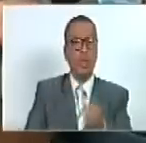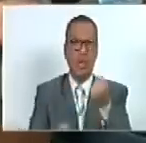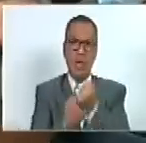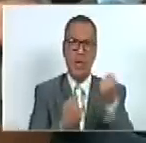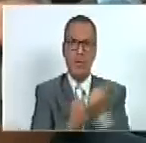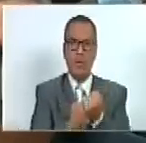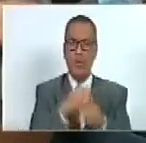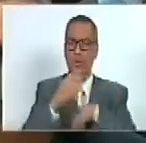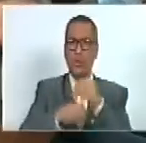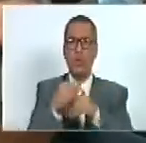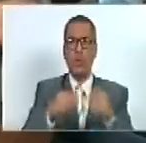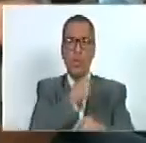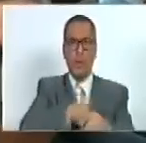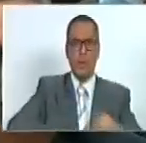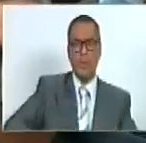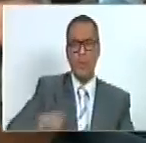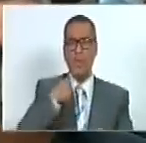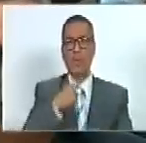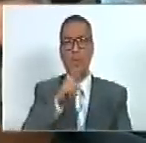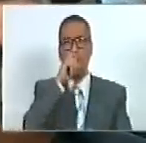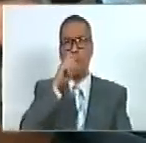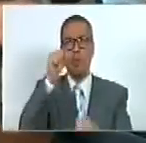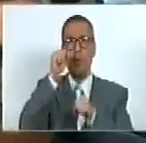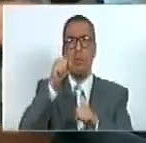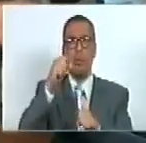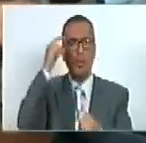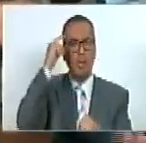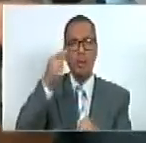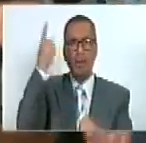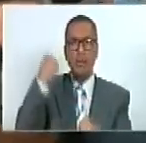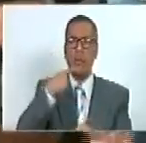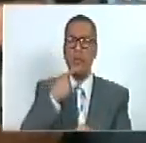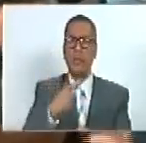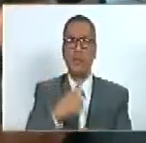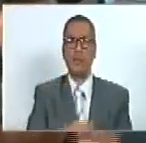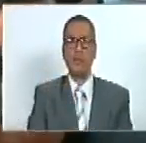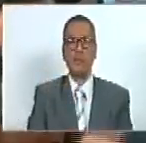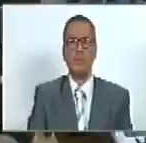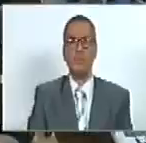las medidas que el presidente Nicolás Maduro ayer decretó.